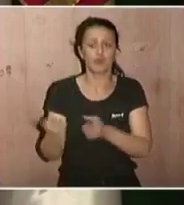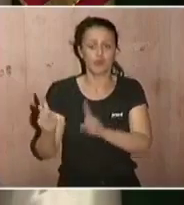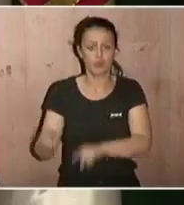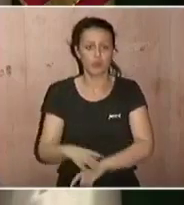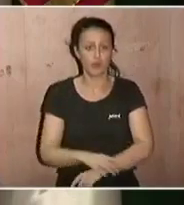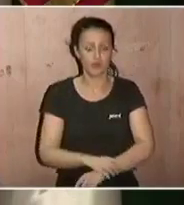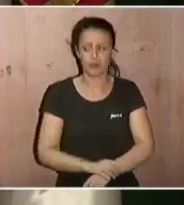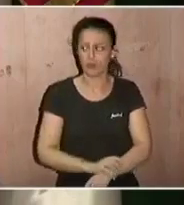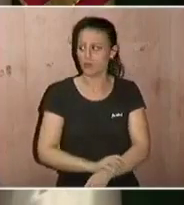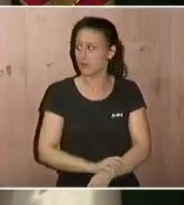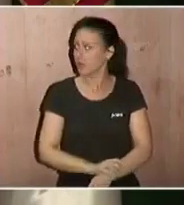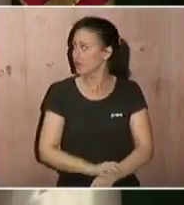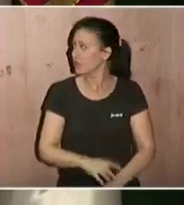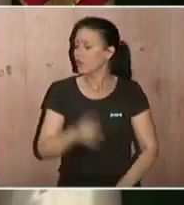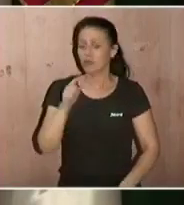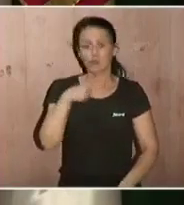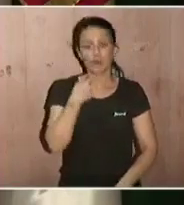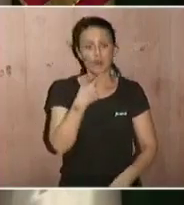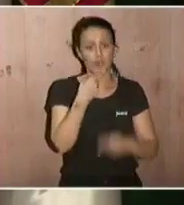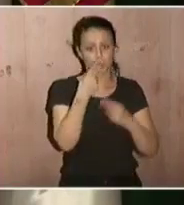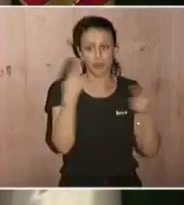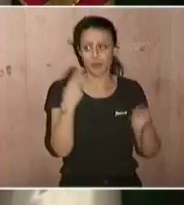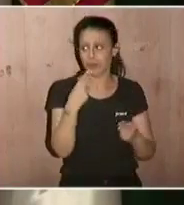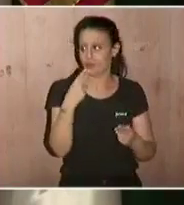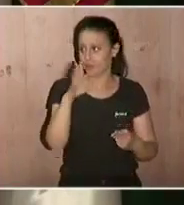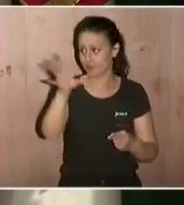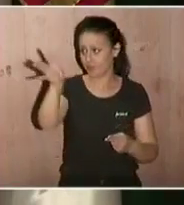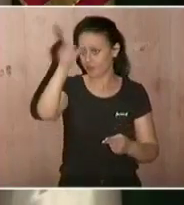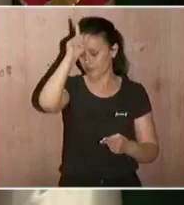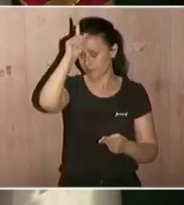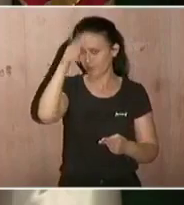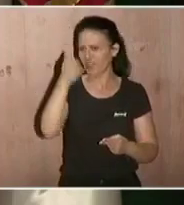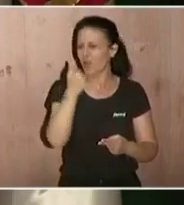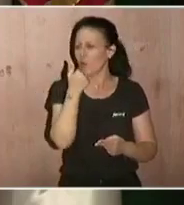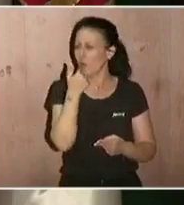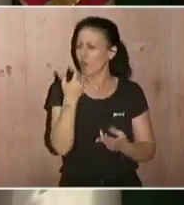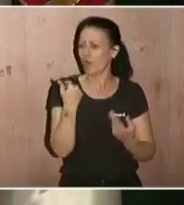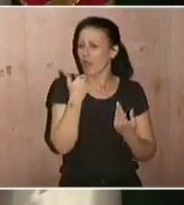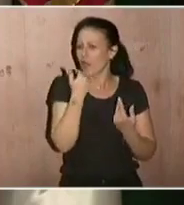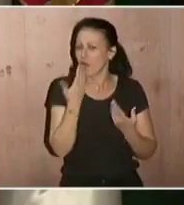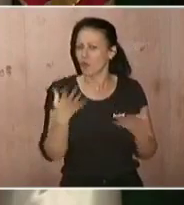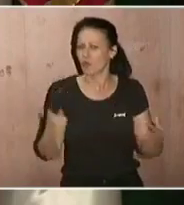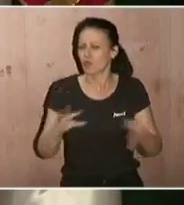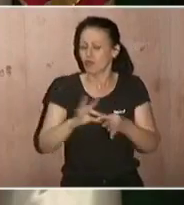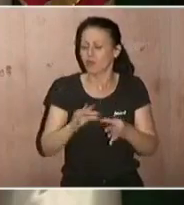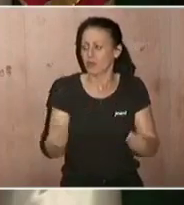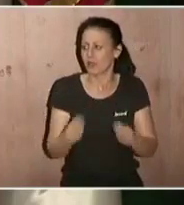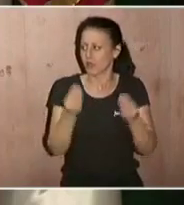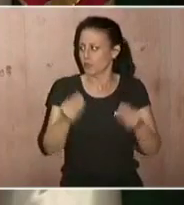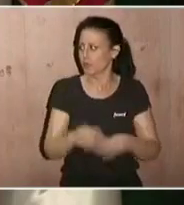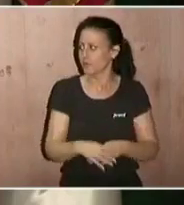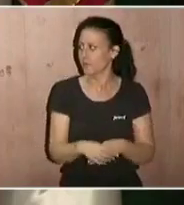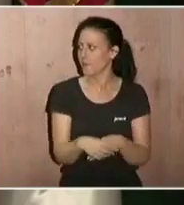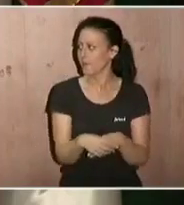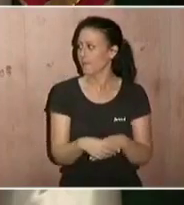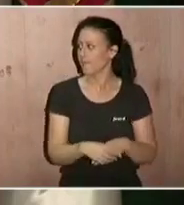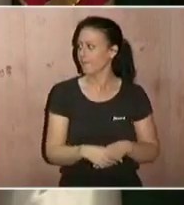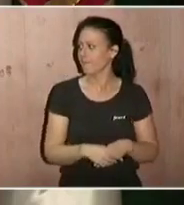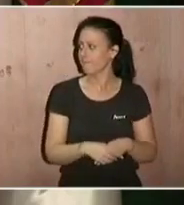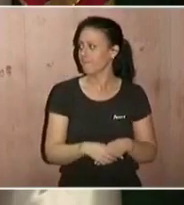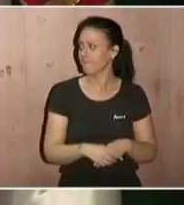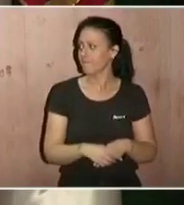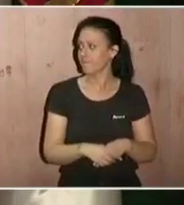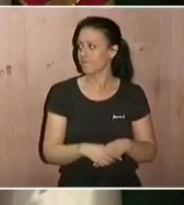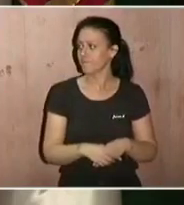hoy, lo digo públicamente, me arrepiento de no forjar una mejor coexistencia. Mirad, el marco universitario es